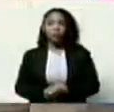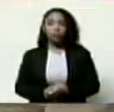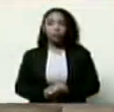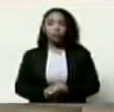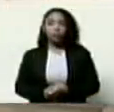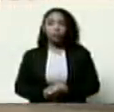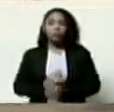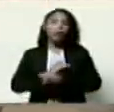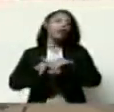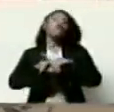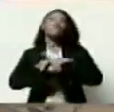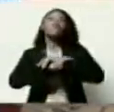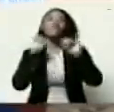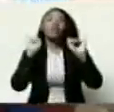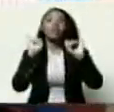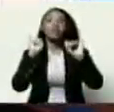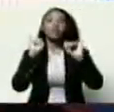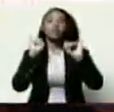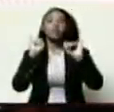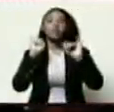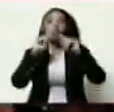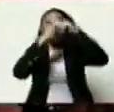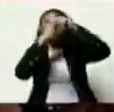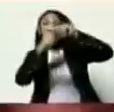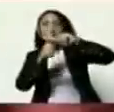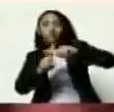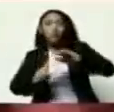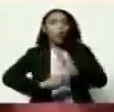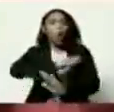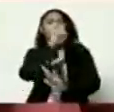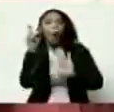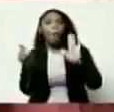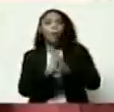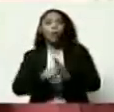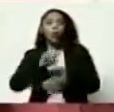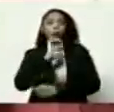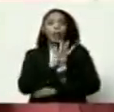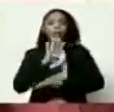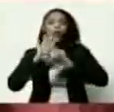Al final, con toda la suma de todos, el